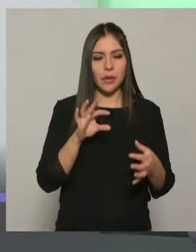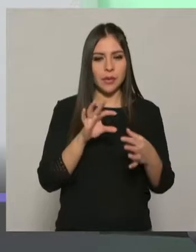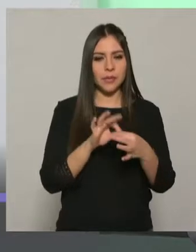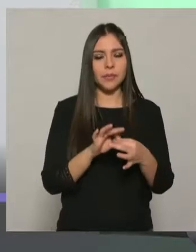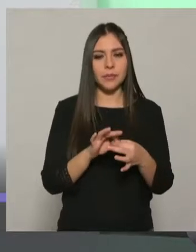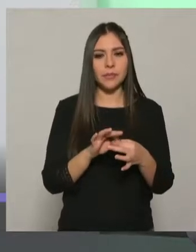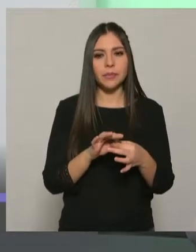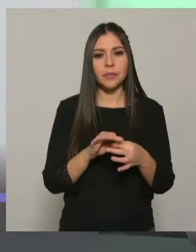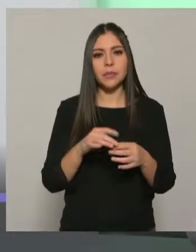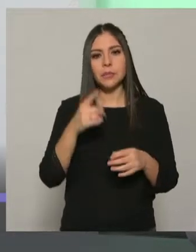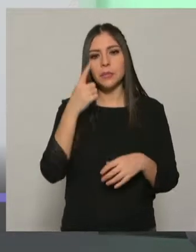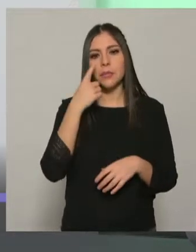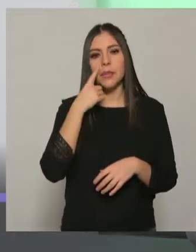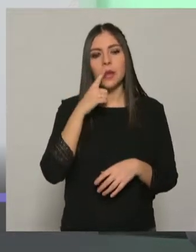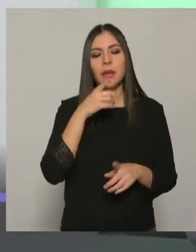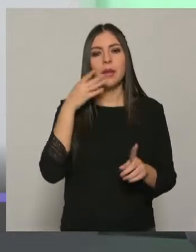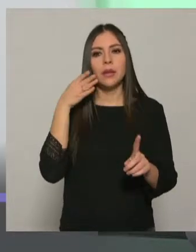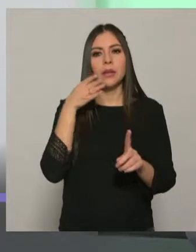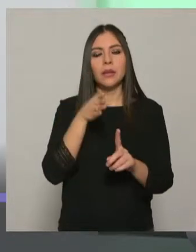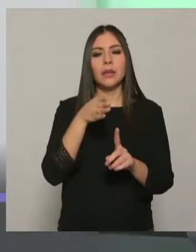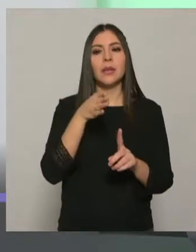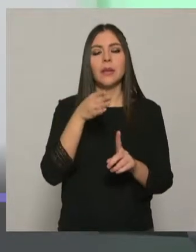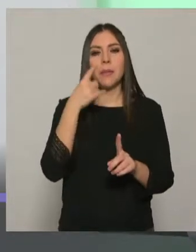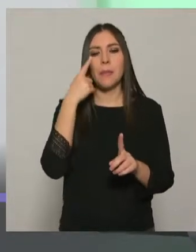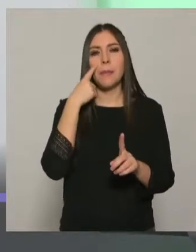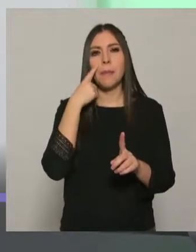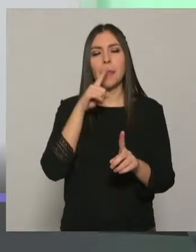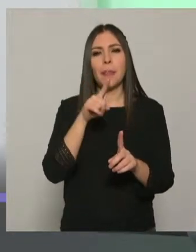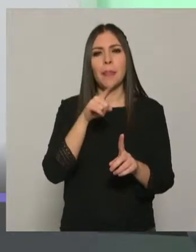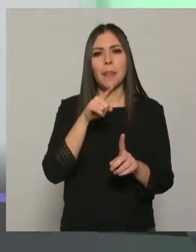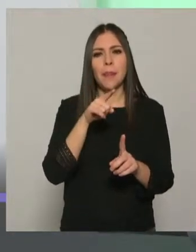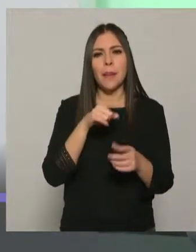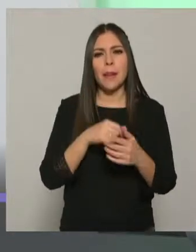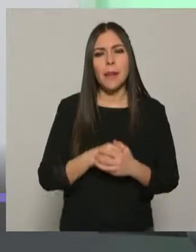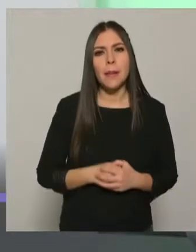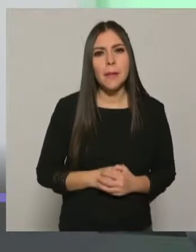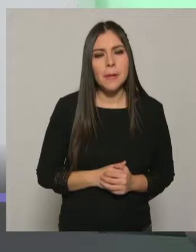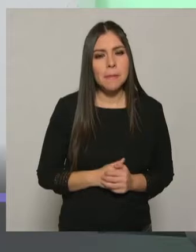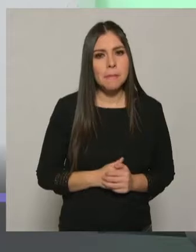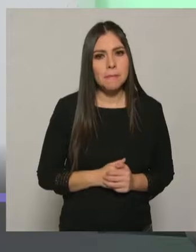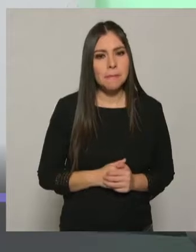una focalización amplia, por así decirla, en donde